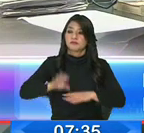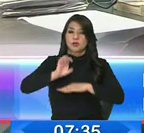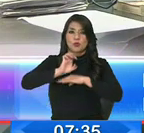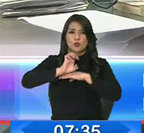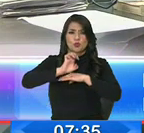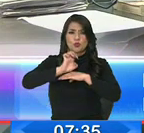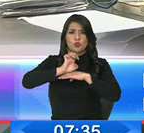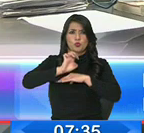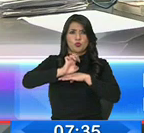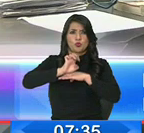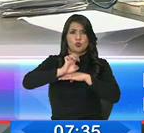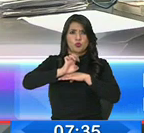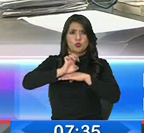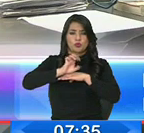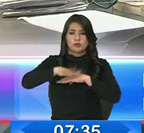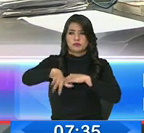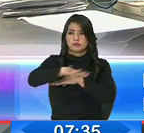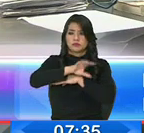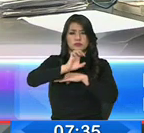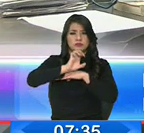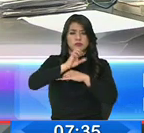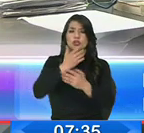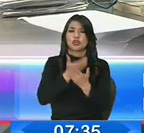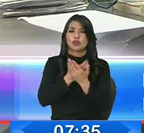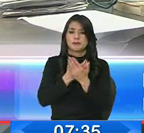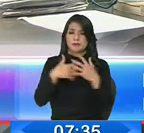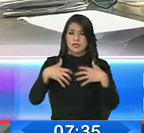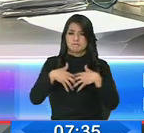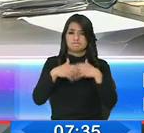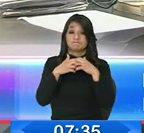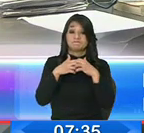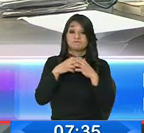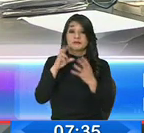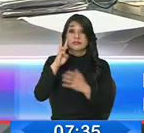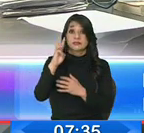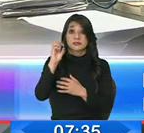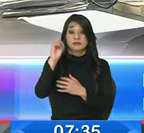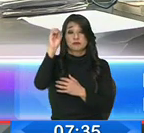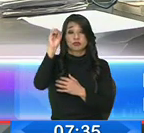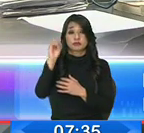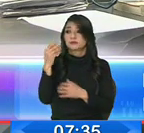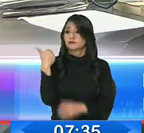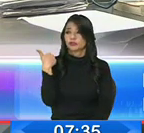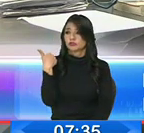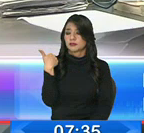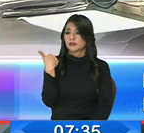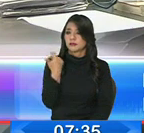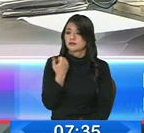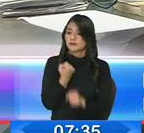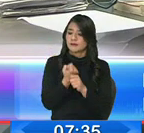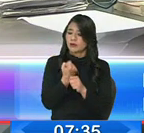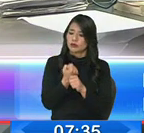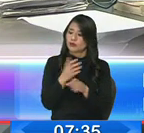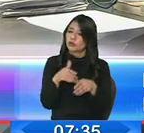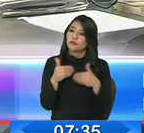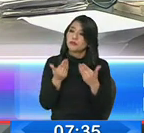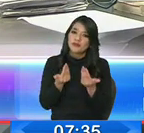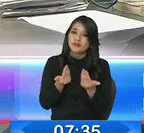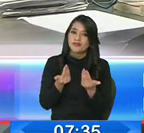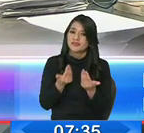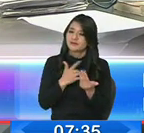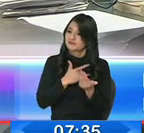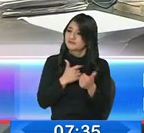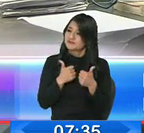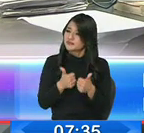al menos de la población económicamente activa, el 60% no tiene un pleno empleo.